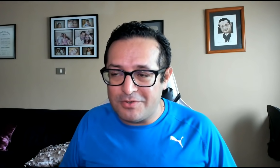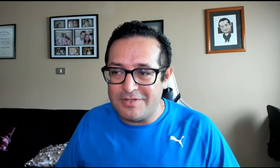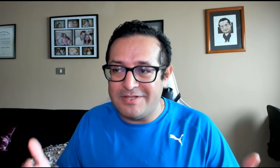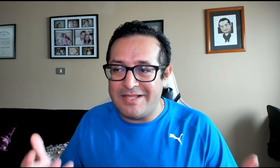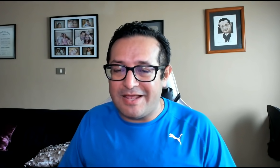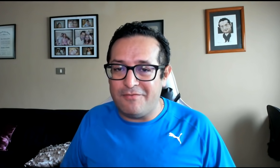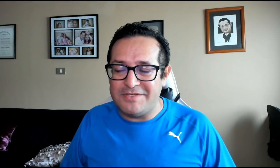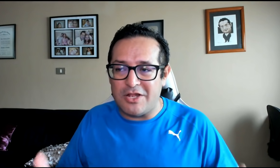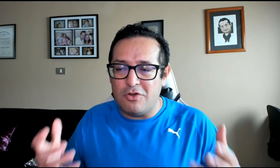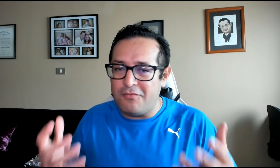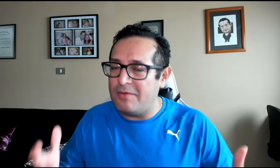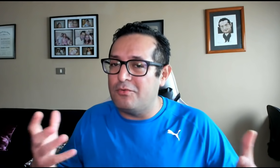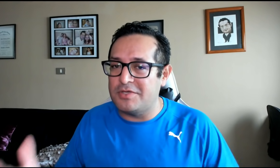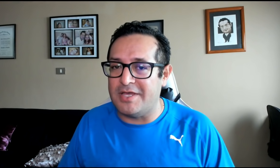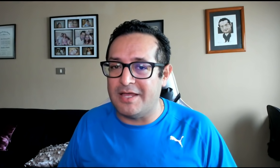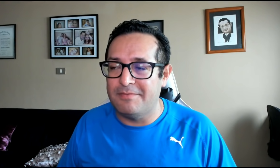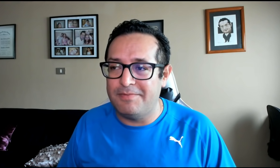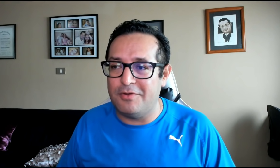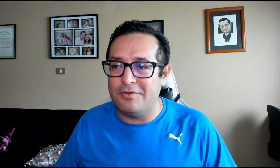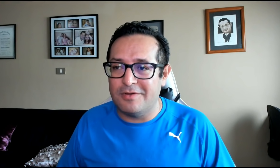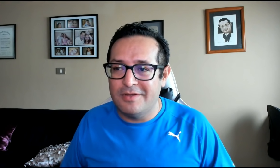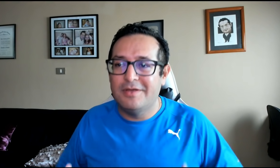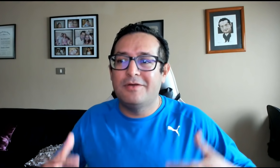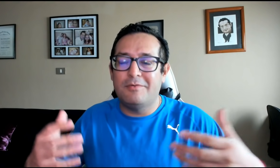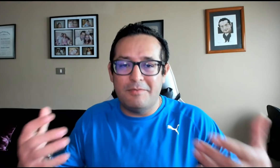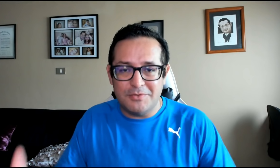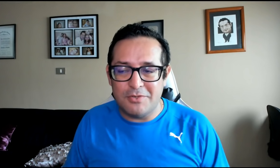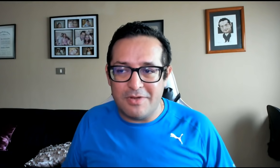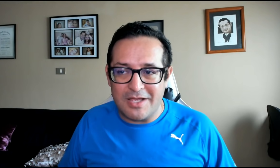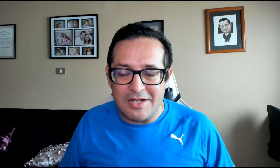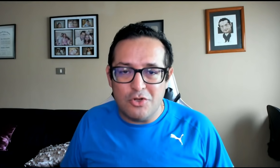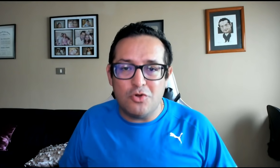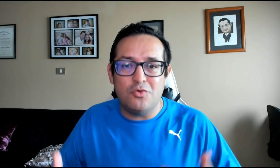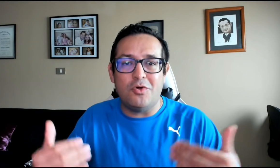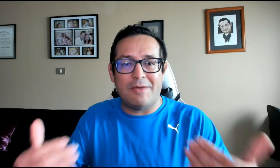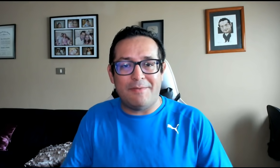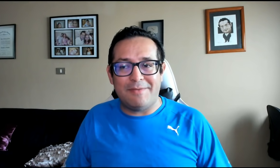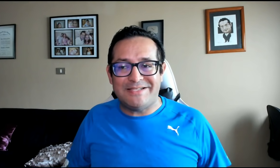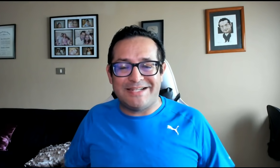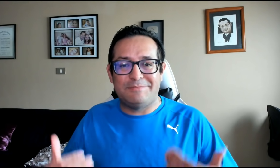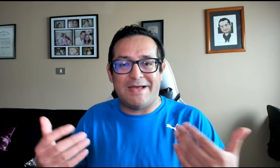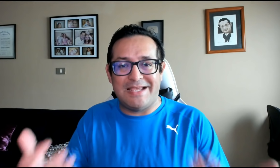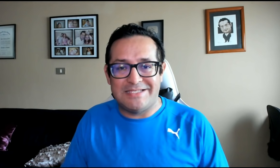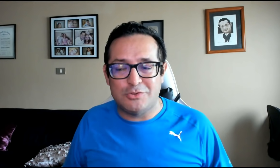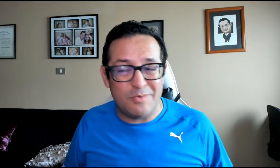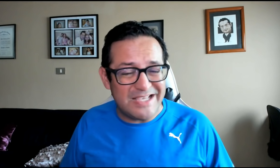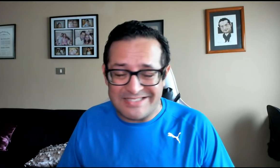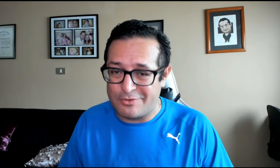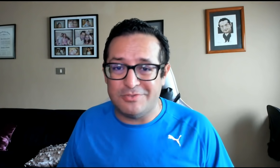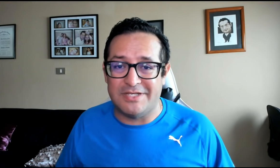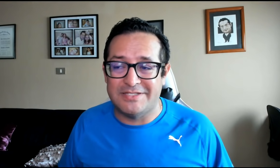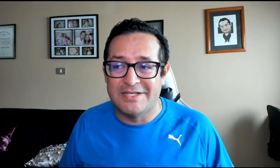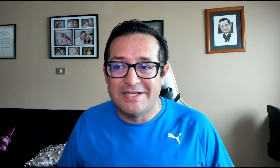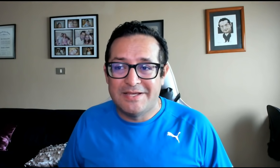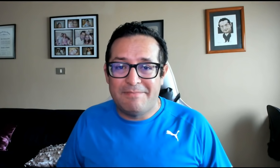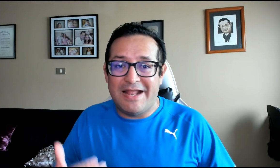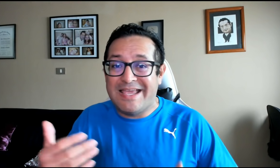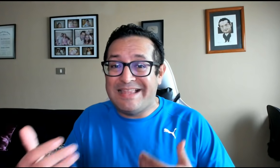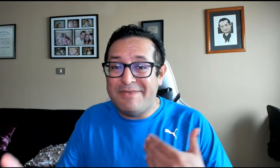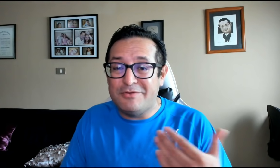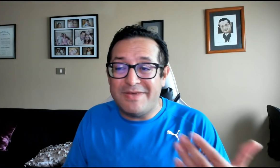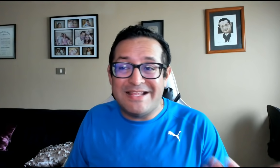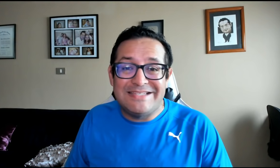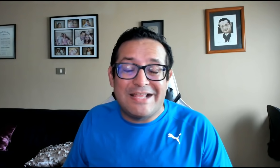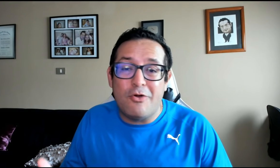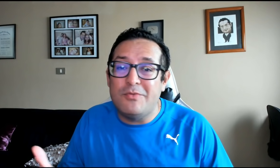información de oficial no fue mucha pero como vimos en culiacán no dudo que va a haber más transparencia sobre estas cosas para